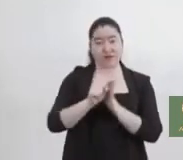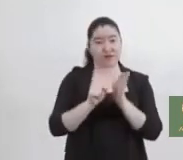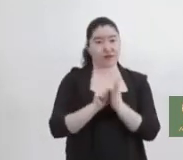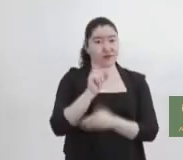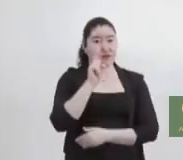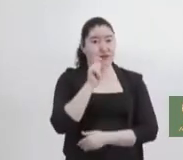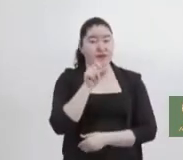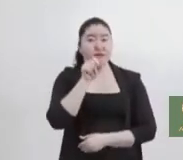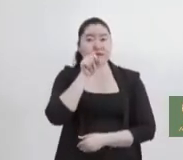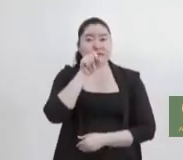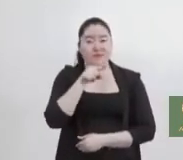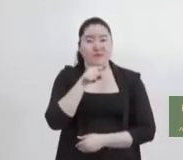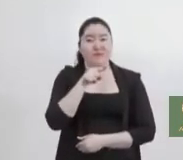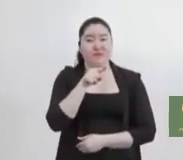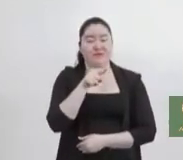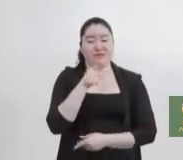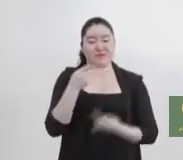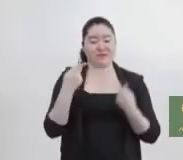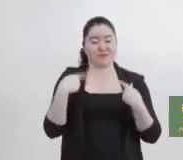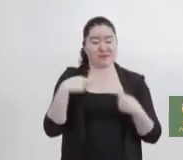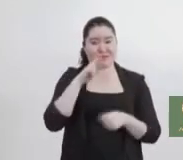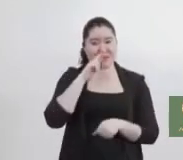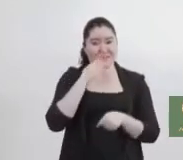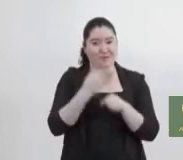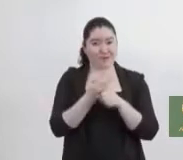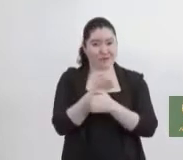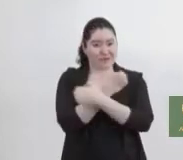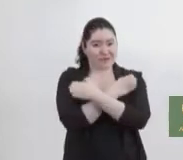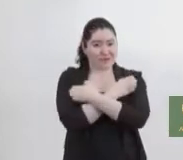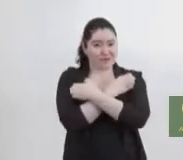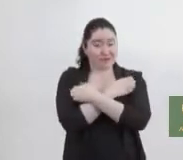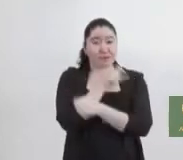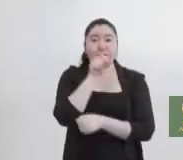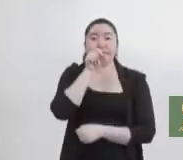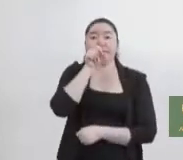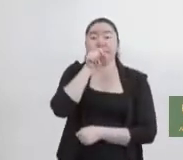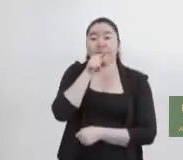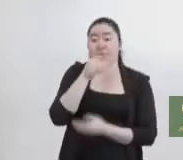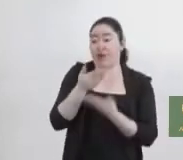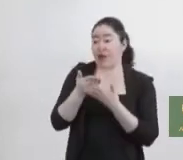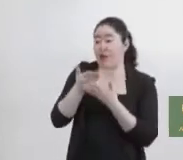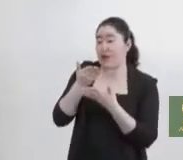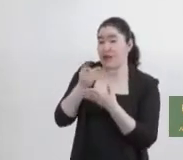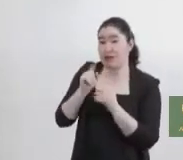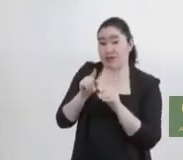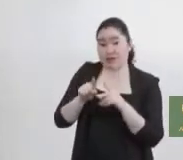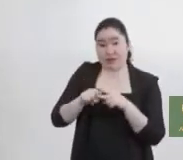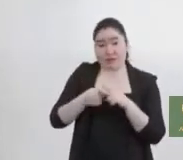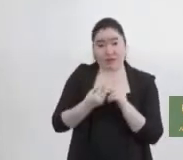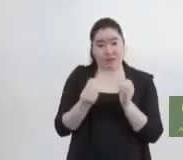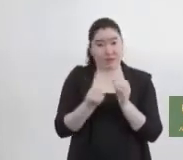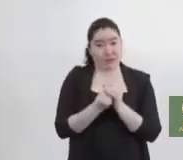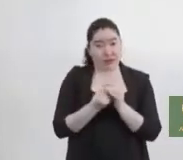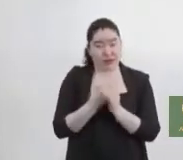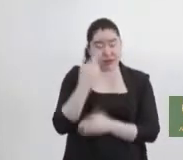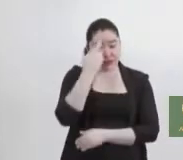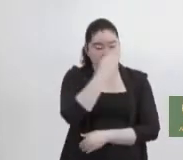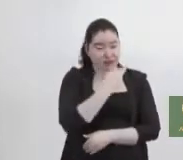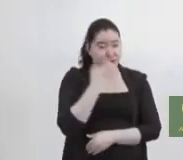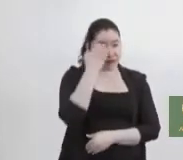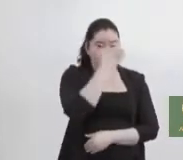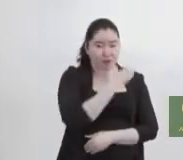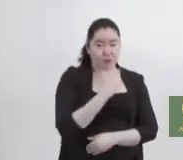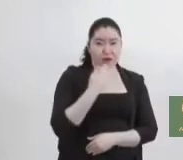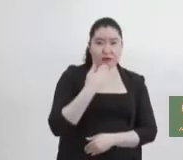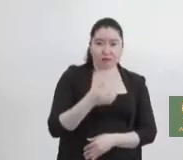la Autoridad Educativa Federal, para que antes del inicio a clases podamos pues verificar que las escuelas estén en las mejores condiciones,